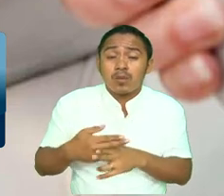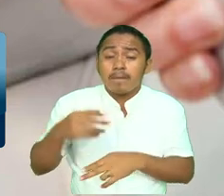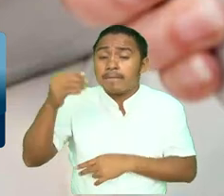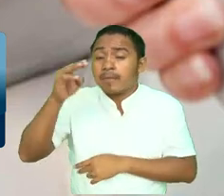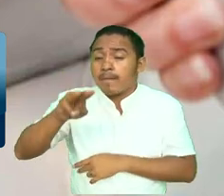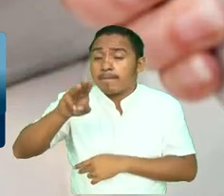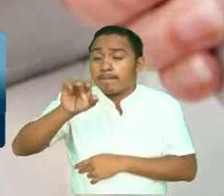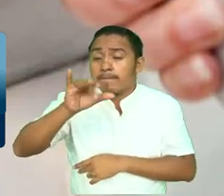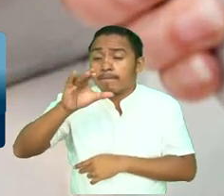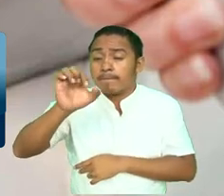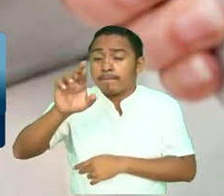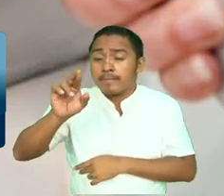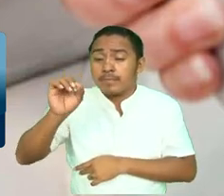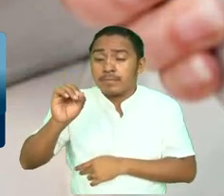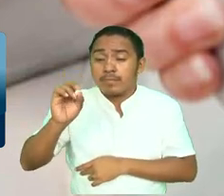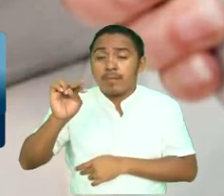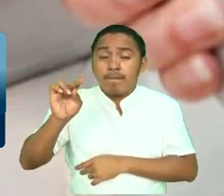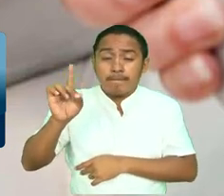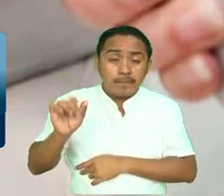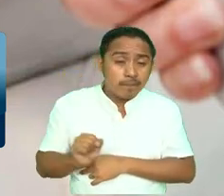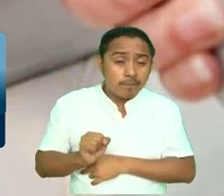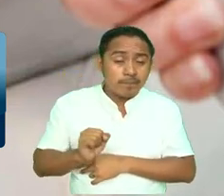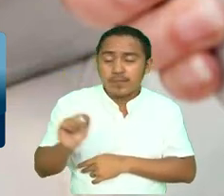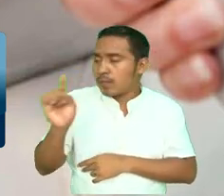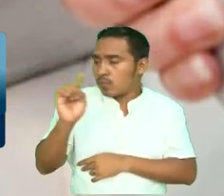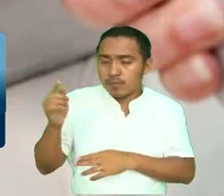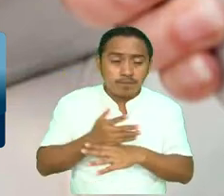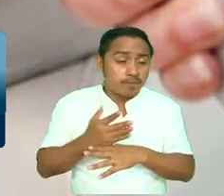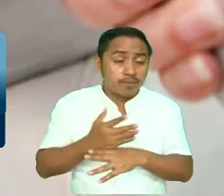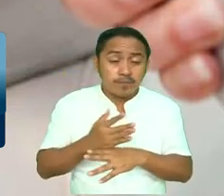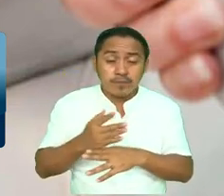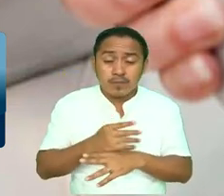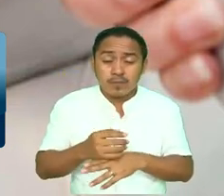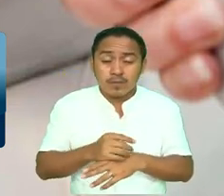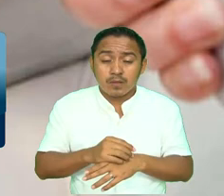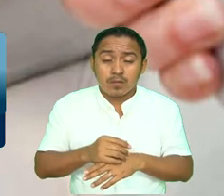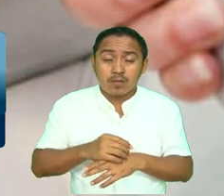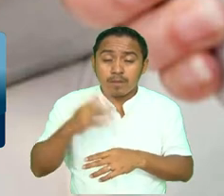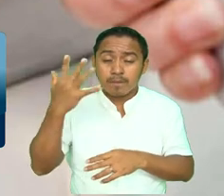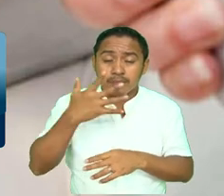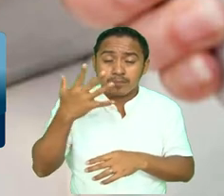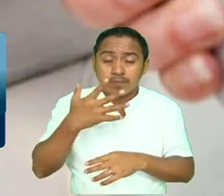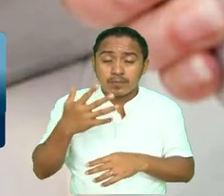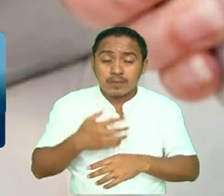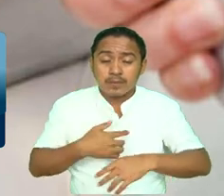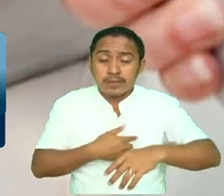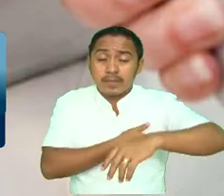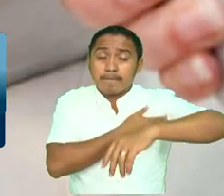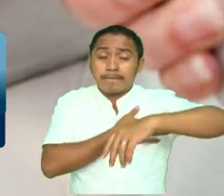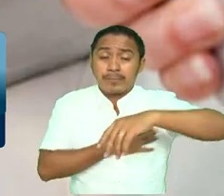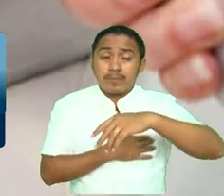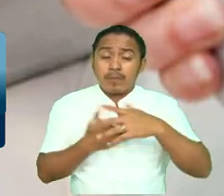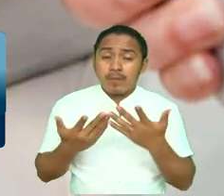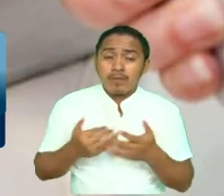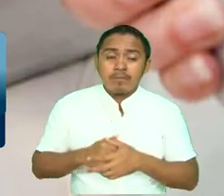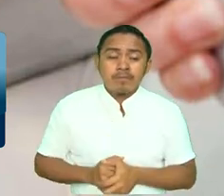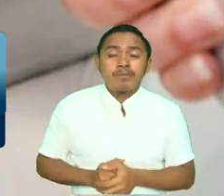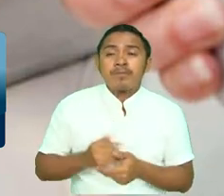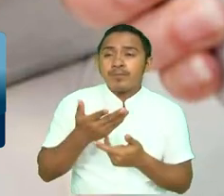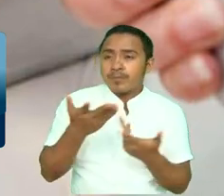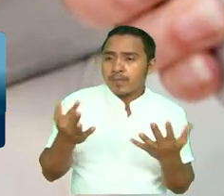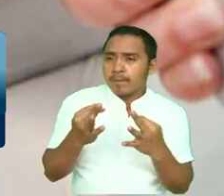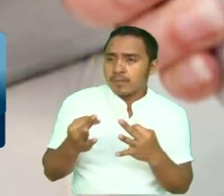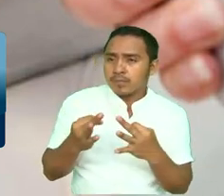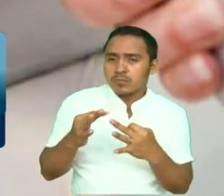la de láser? Se utiliza la que es distinta a lo que es el láser. El microondas es distinto, no tenemos actualmente, por lo menos en el Centro Nacional no lo tenemos,